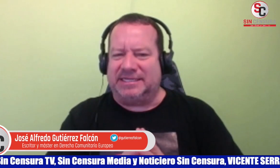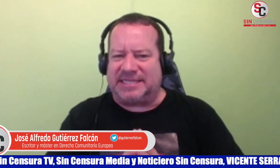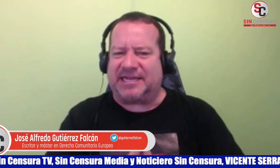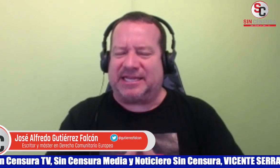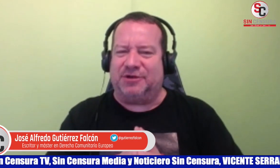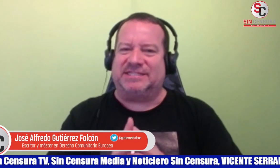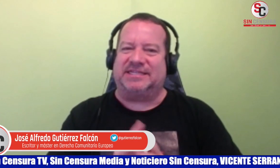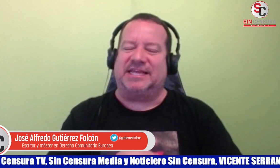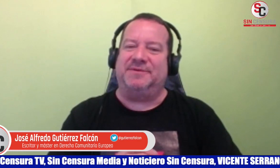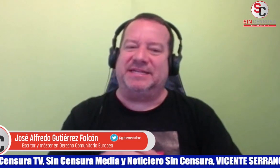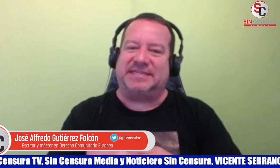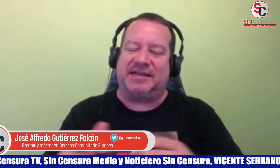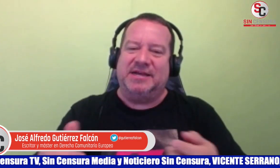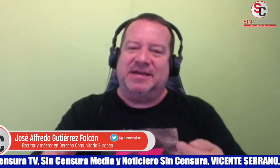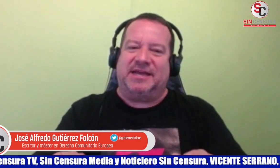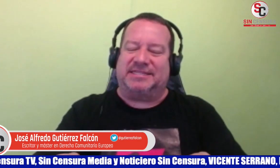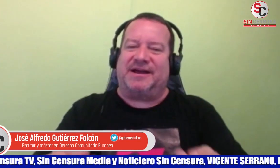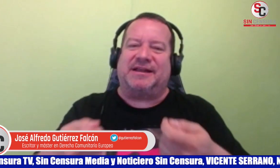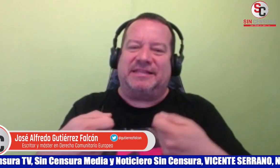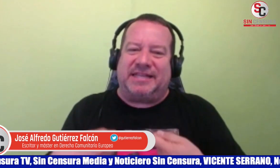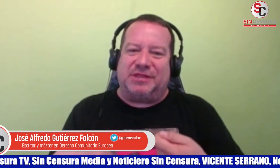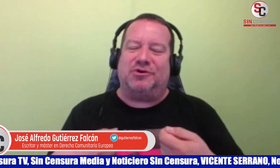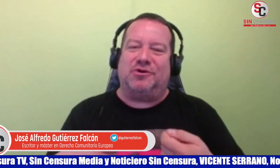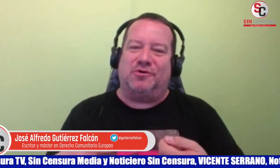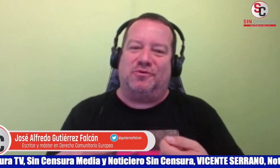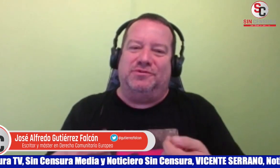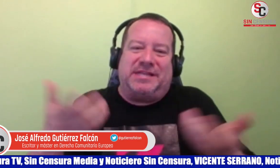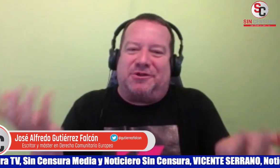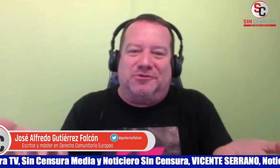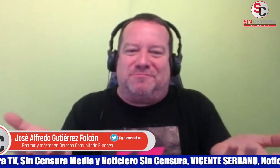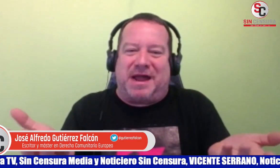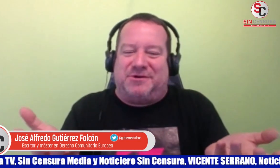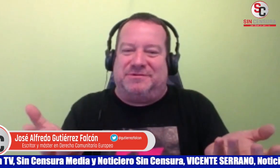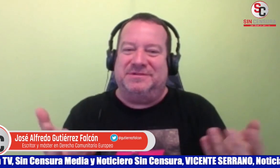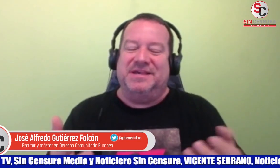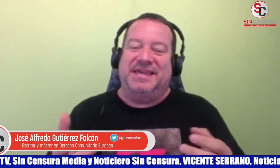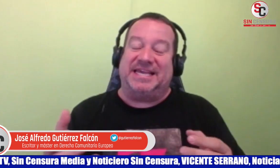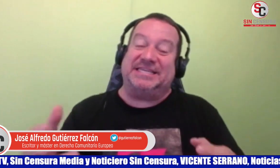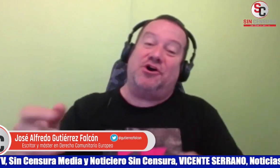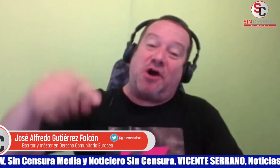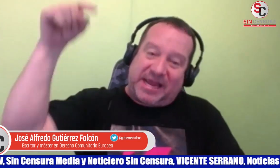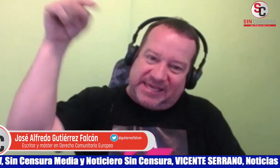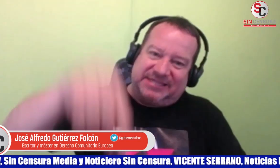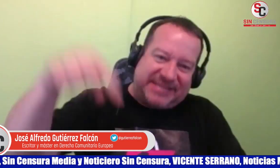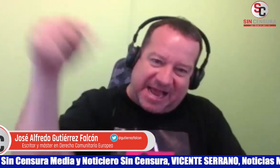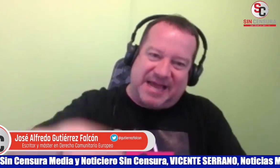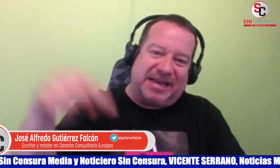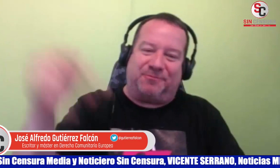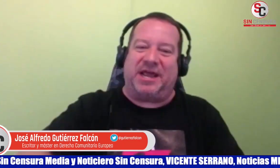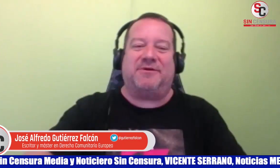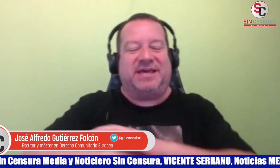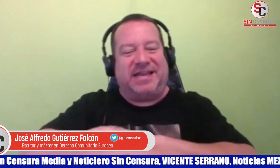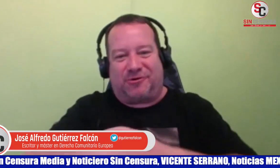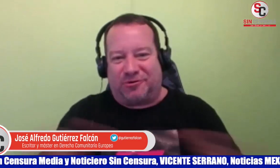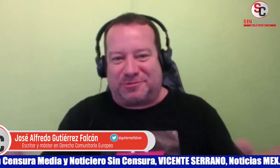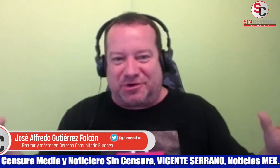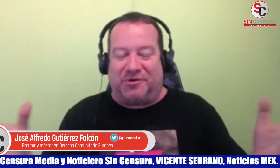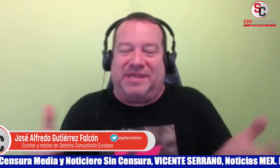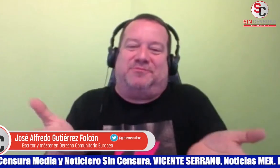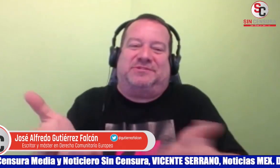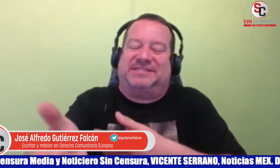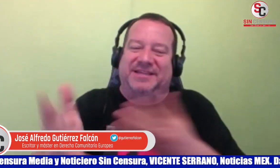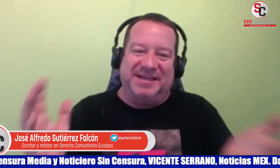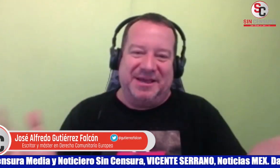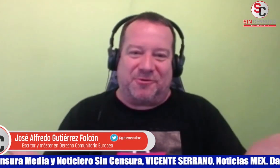era de Bienestar, creo, de la Secretaría de Bienestar, que estaban retirando un dinero de un banco y que dicen, no, aquí está la prueba de la